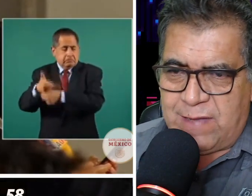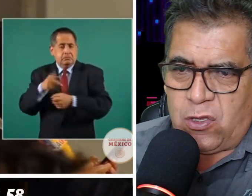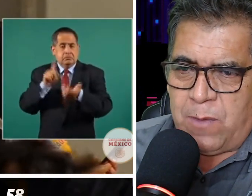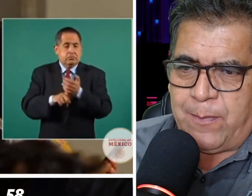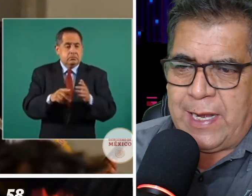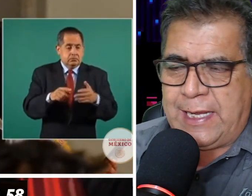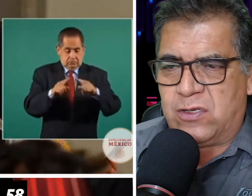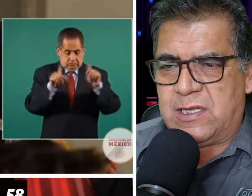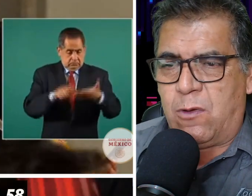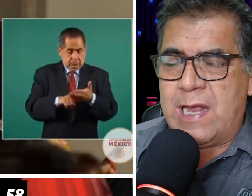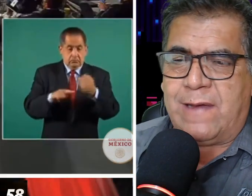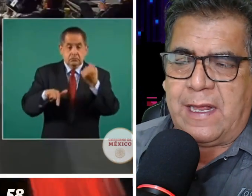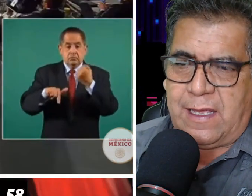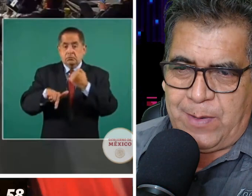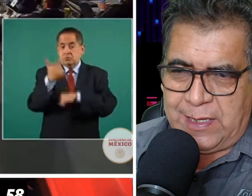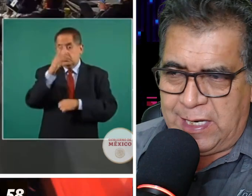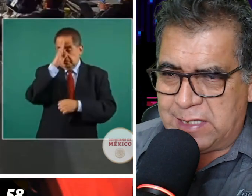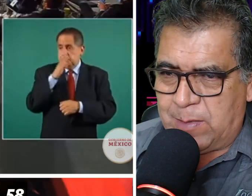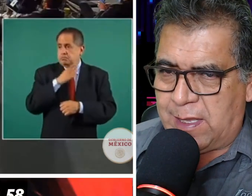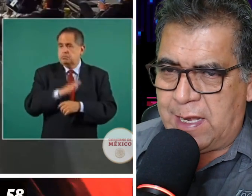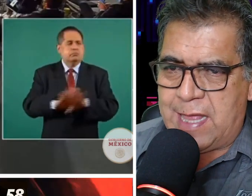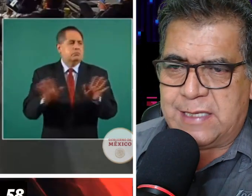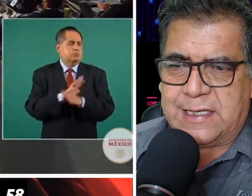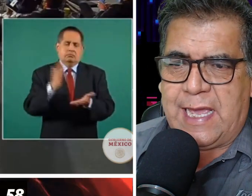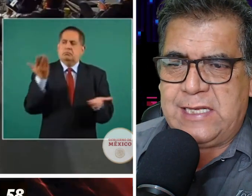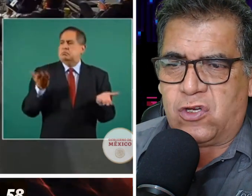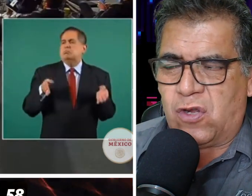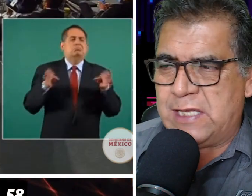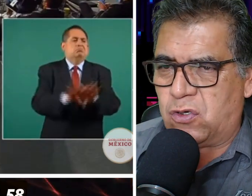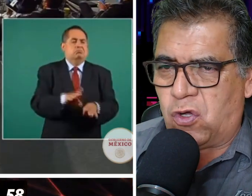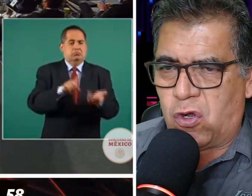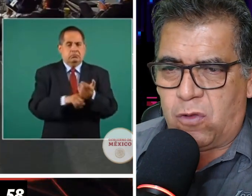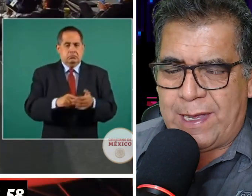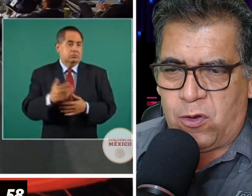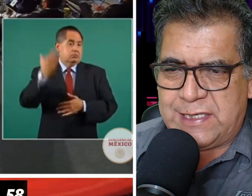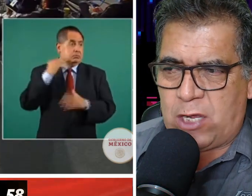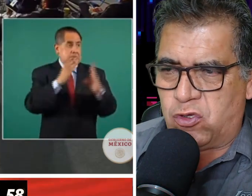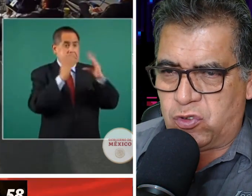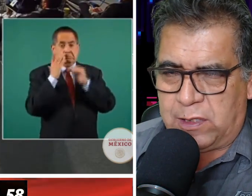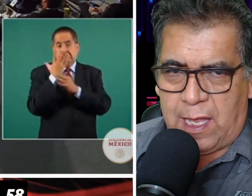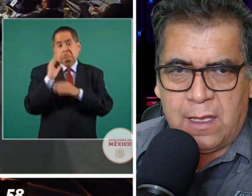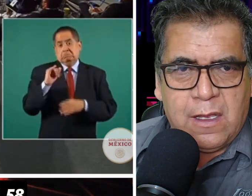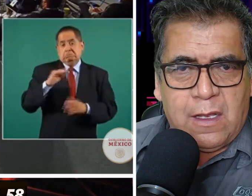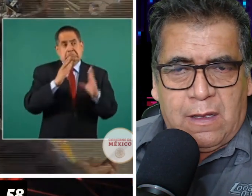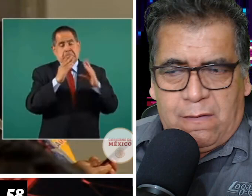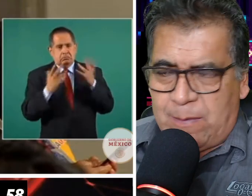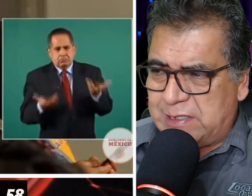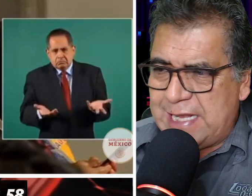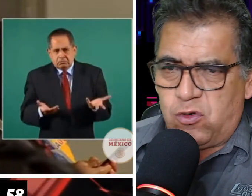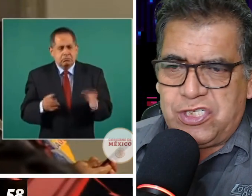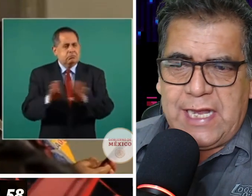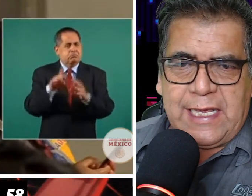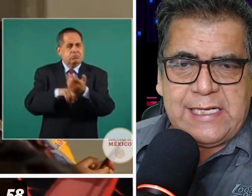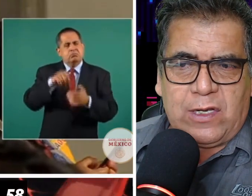medidas va a tomar para que no se vuelvan a repetir las marranadas que hizo Lorenzo Córdoba con esta consulta. Vamos